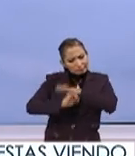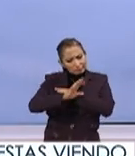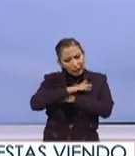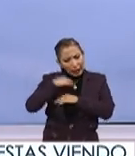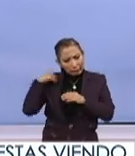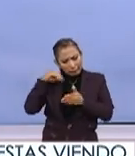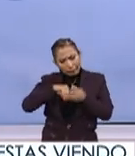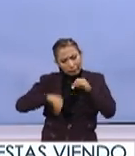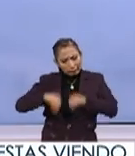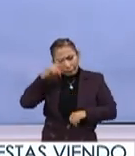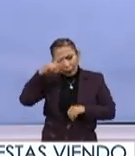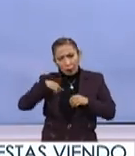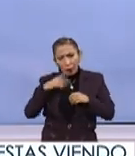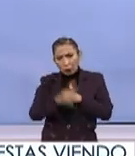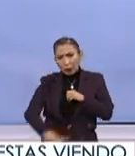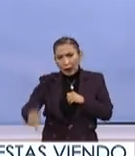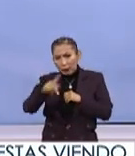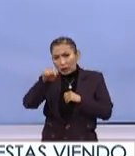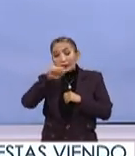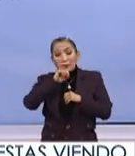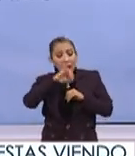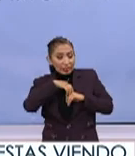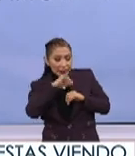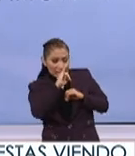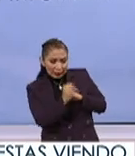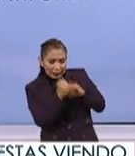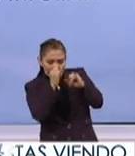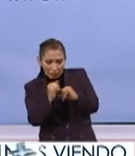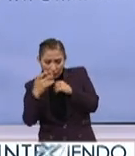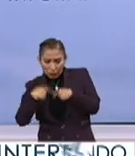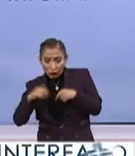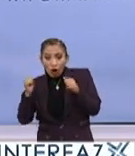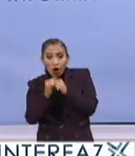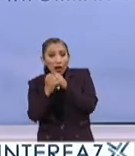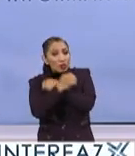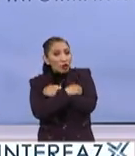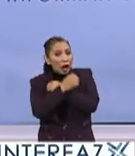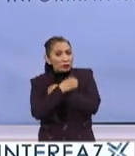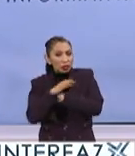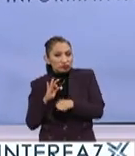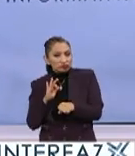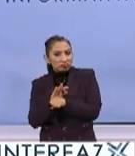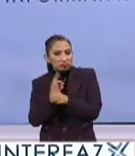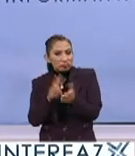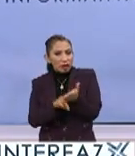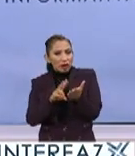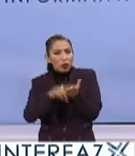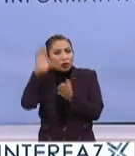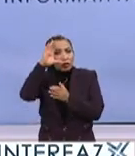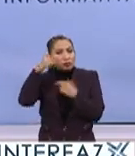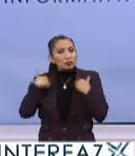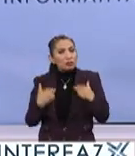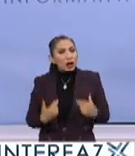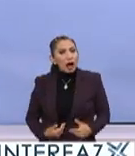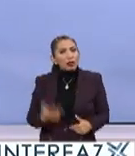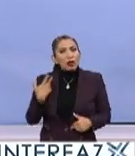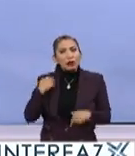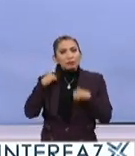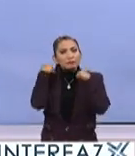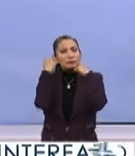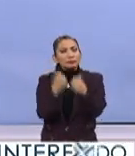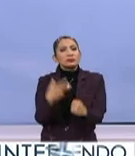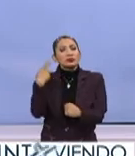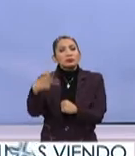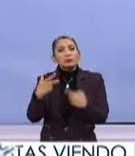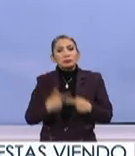generar desarrollo como pueblos, se formen individuos y que a partir de la educación se fortalezcan los valores culturales y humanos que potencialicen